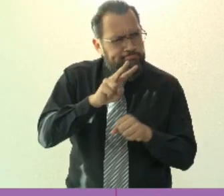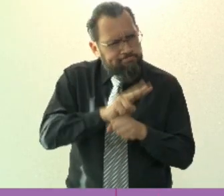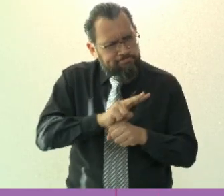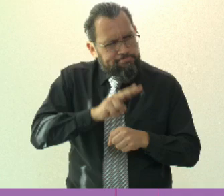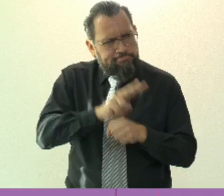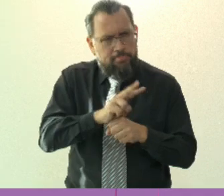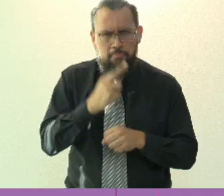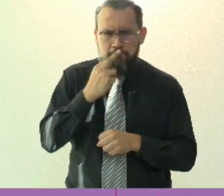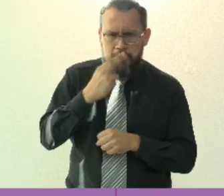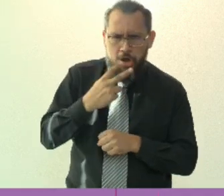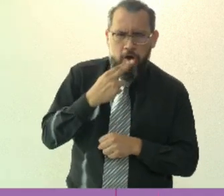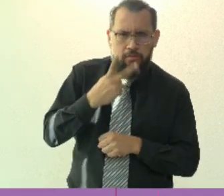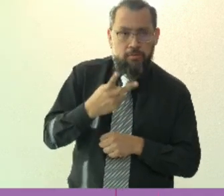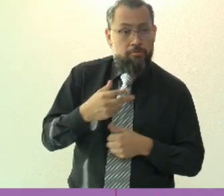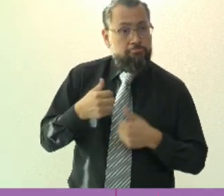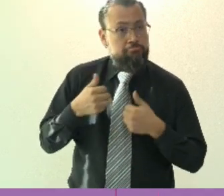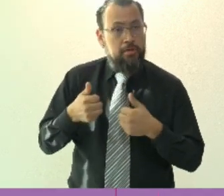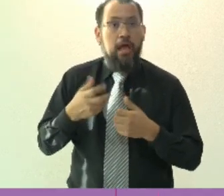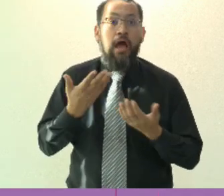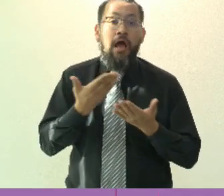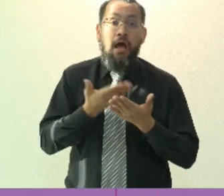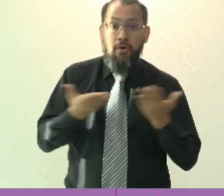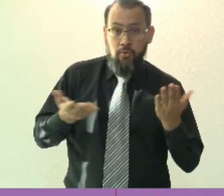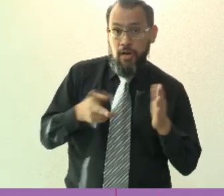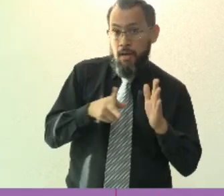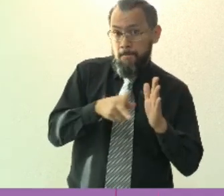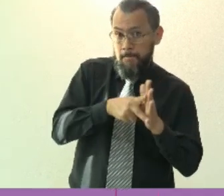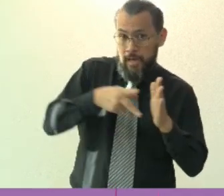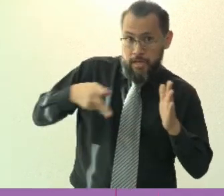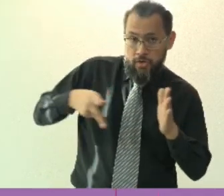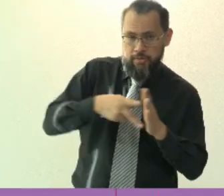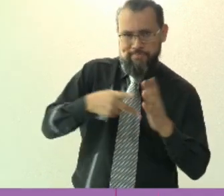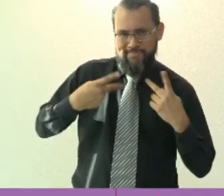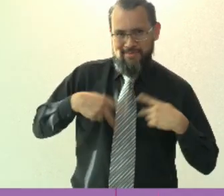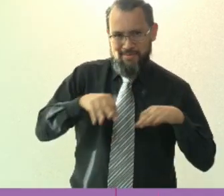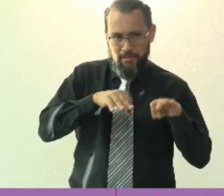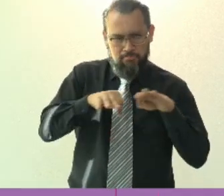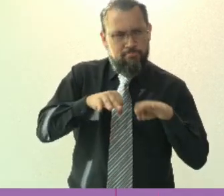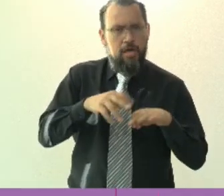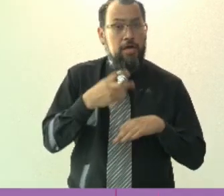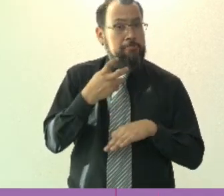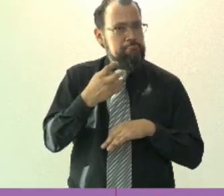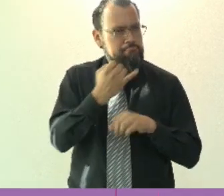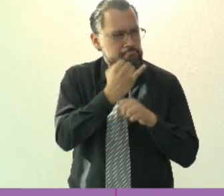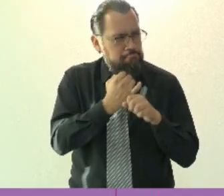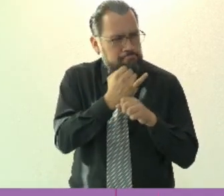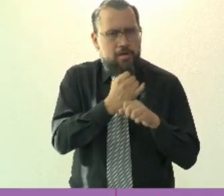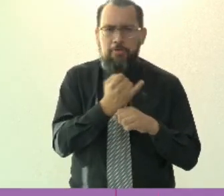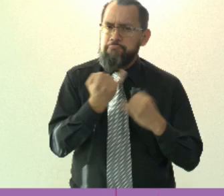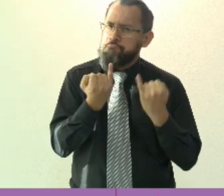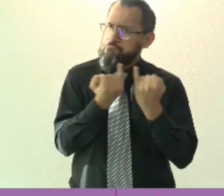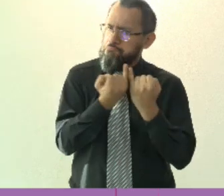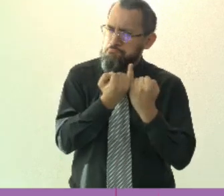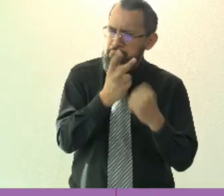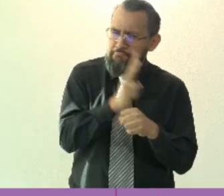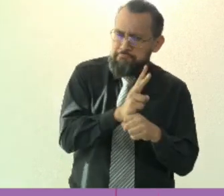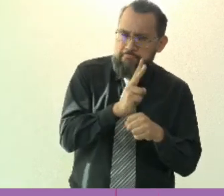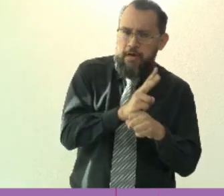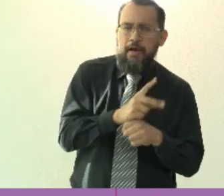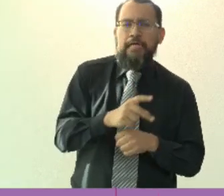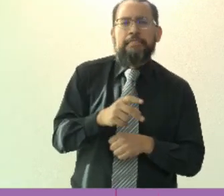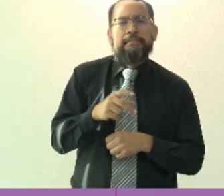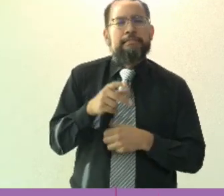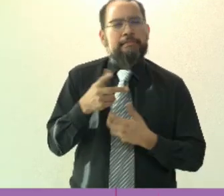cada vez mejor, los periodistas también, pero también no hay garantía de que